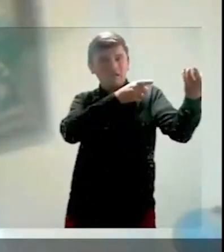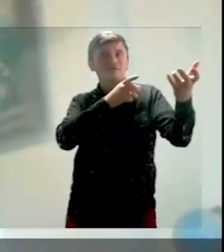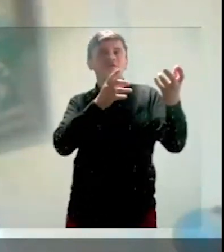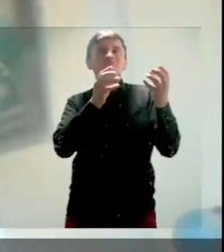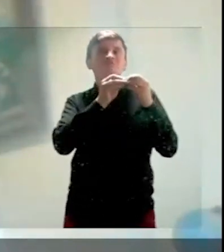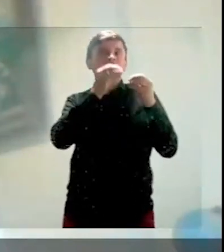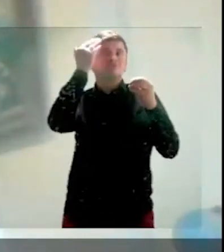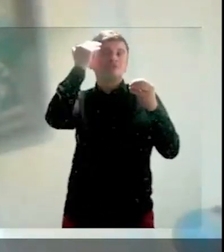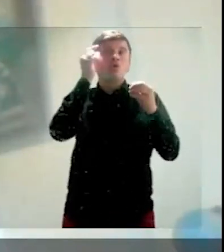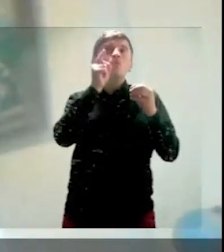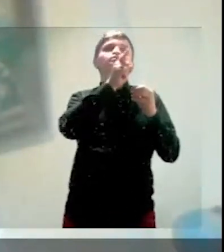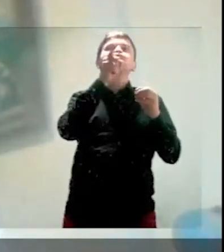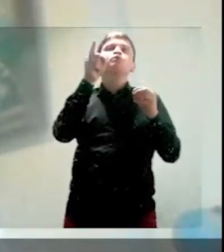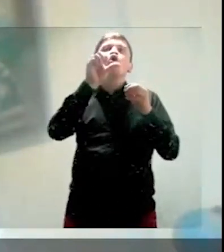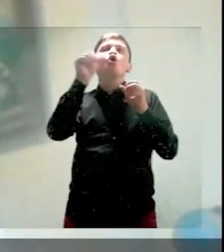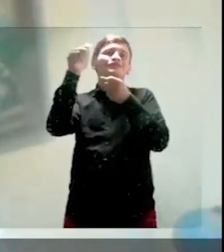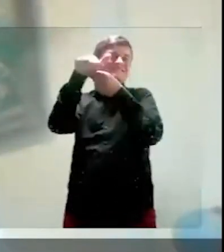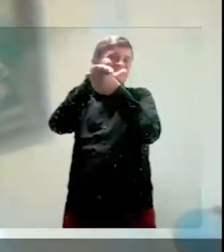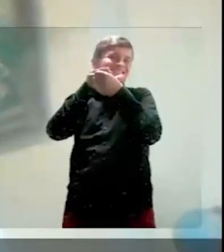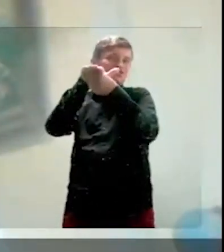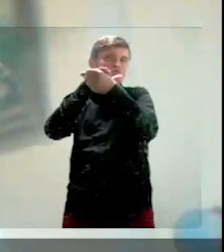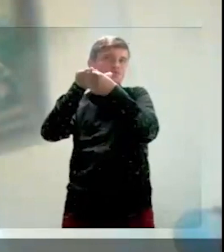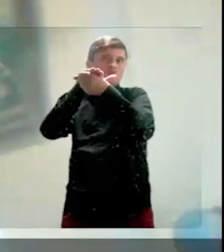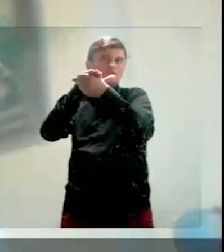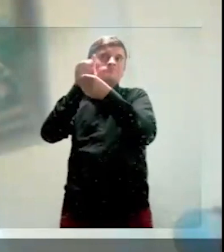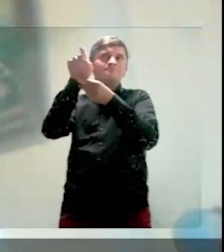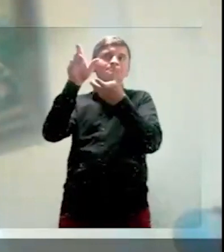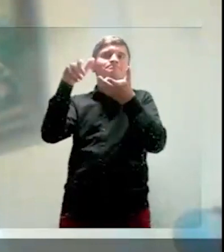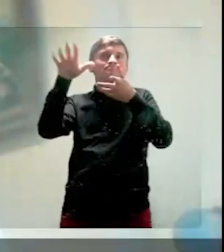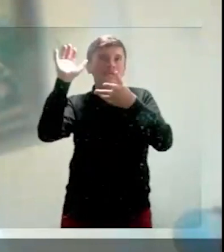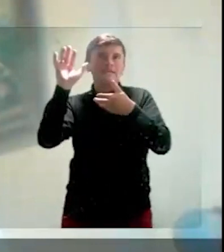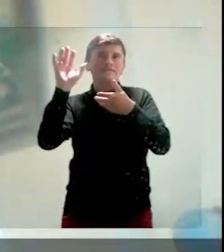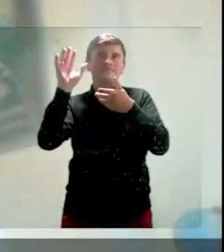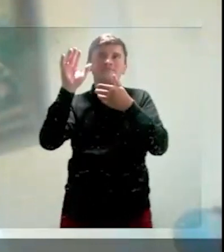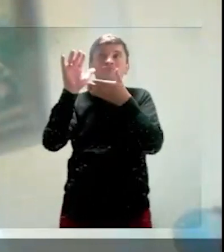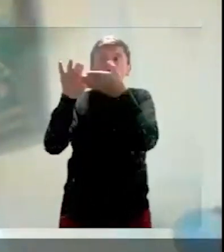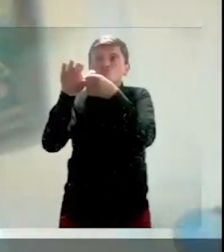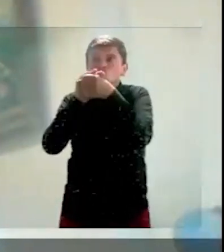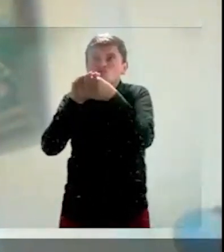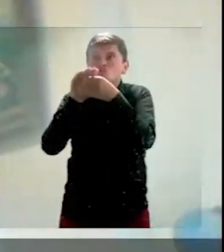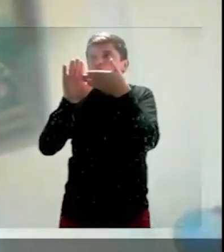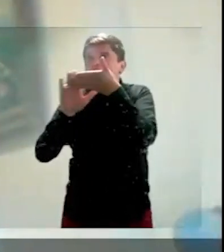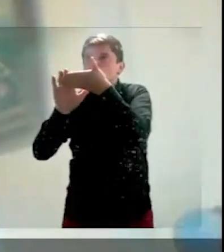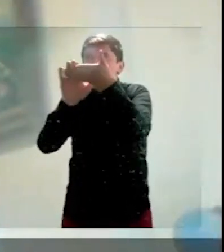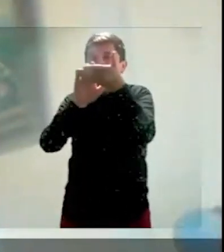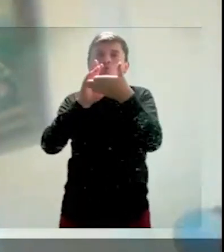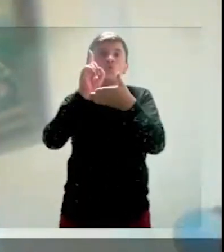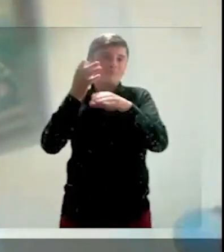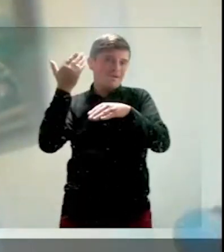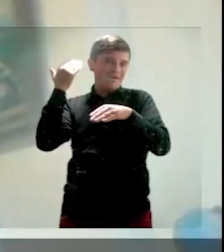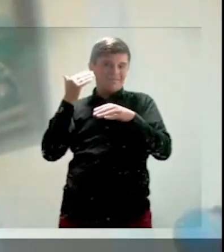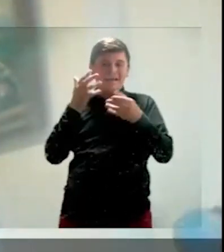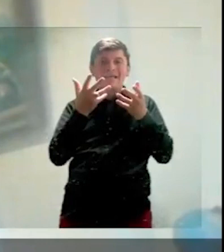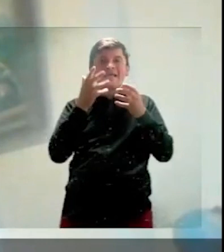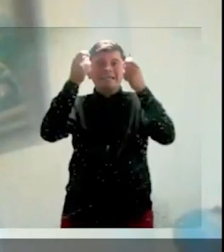que han sido situaciones que sí se han ido solventando y conjurando luego del estado de cosas y que las medidas